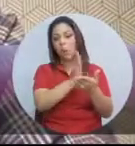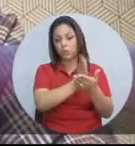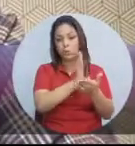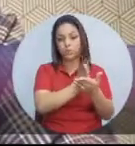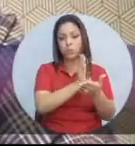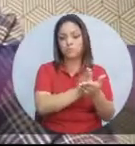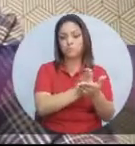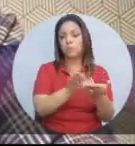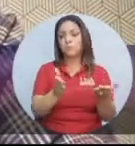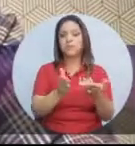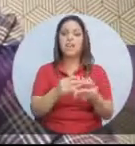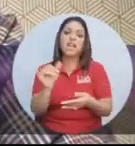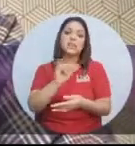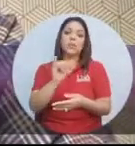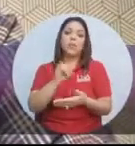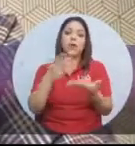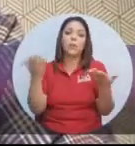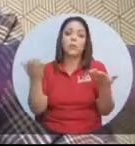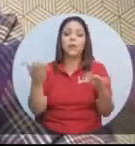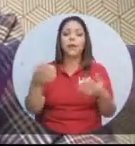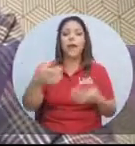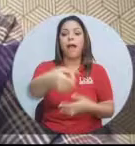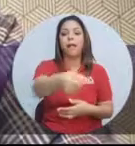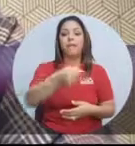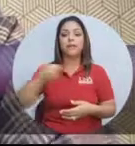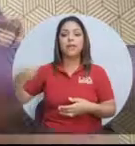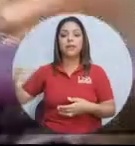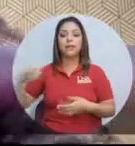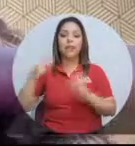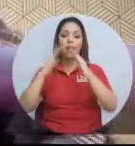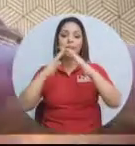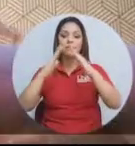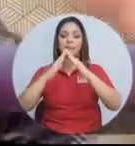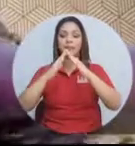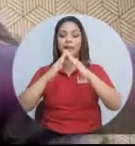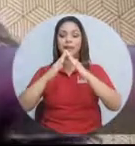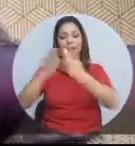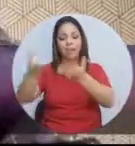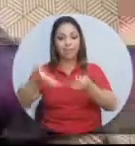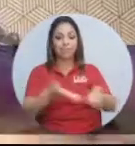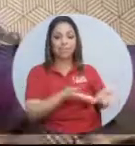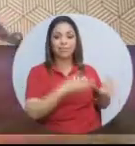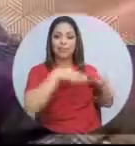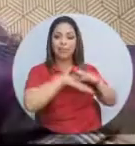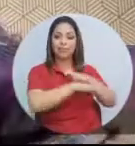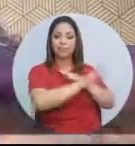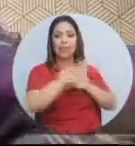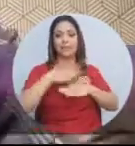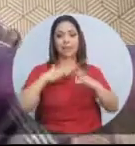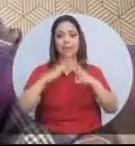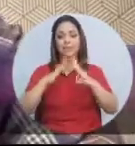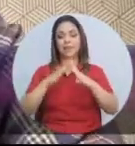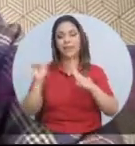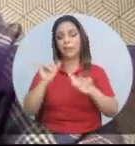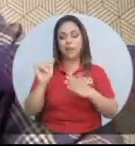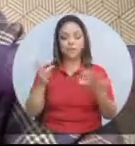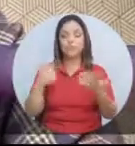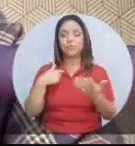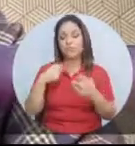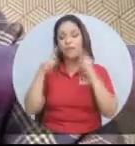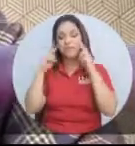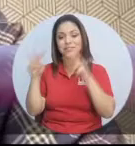del acoso, porque los estudiantes, bueno, eso se presta para todo, es como abrir la puerta de la casa, ¿verdad? Esta es mi casa, este es mi